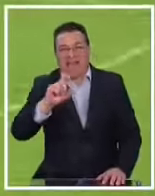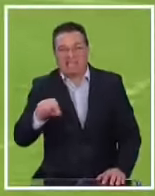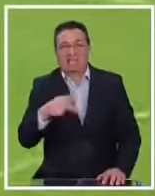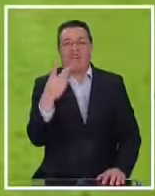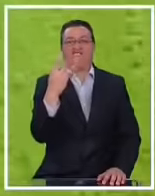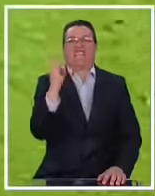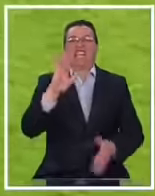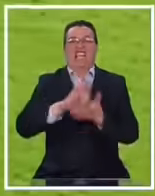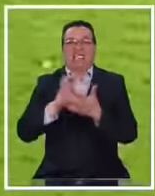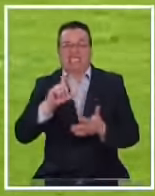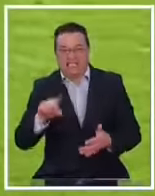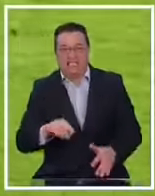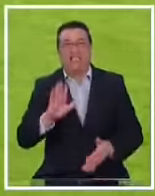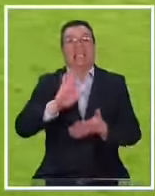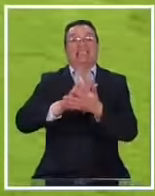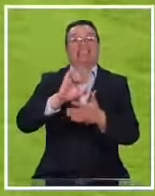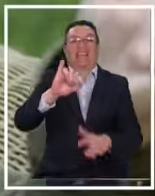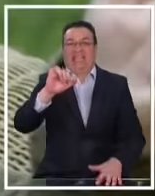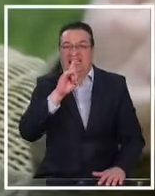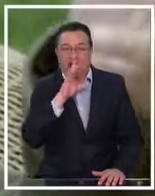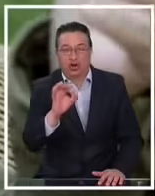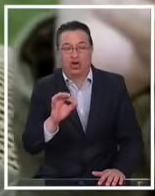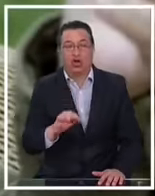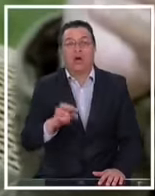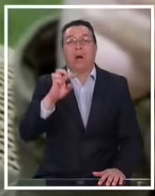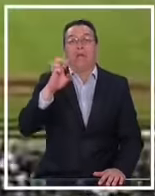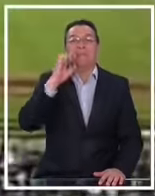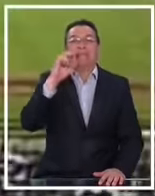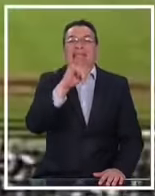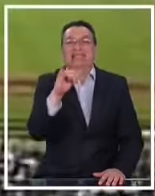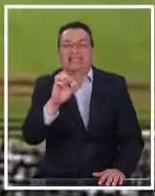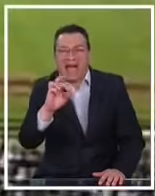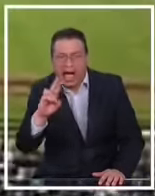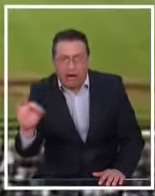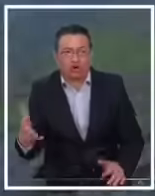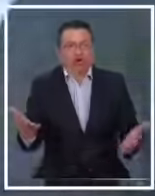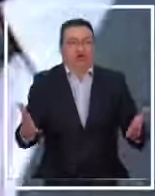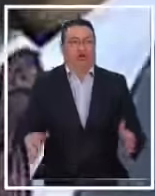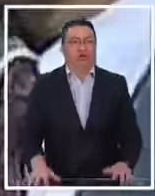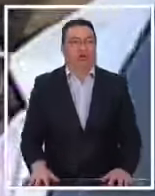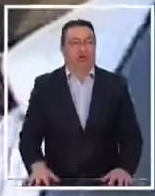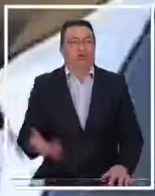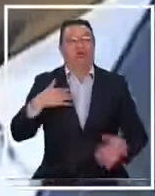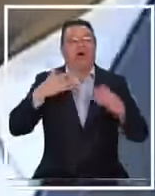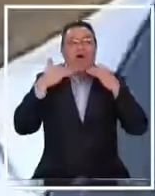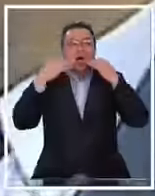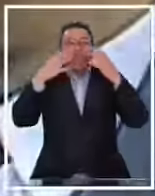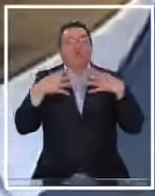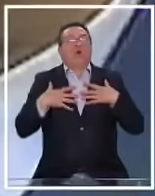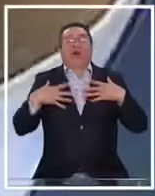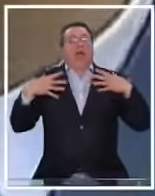atrás, el Cheito Ramírez, el Kaiser Pizarro. Una emoción muy grande.